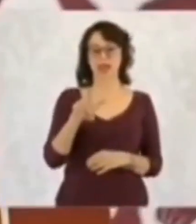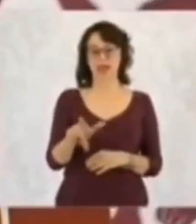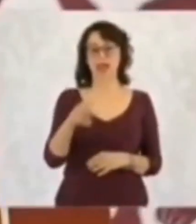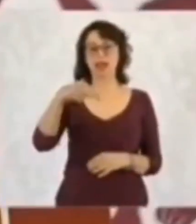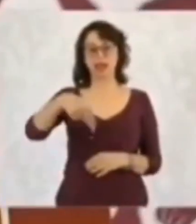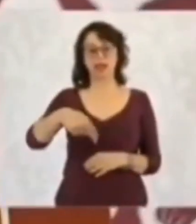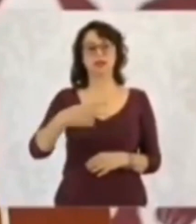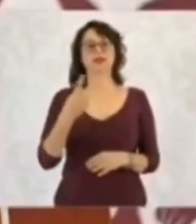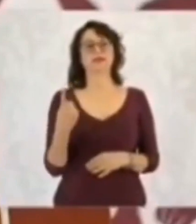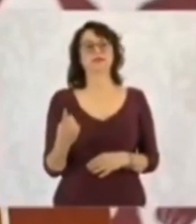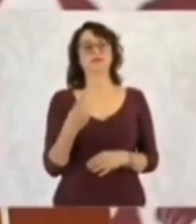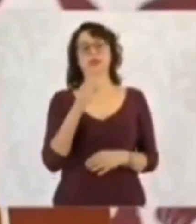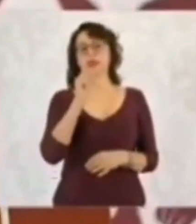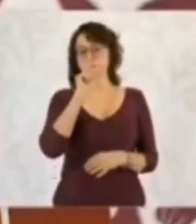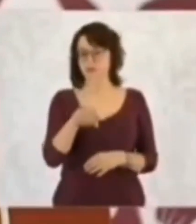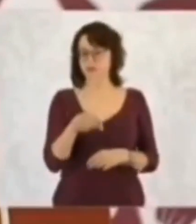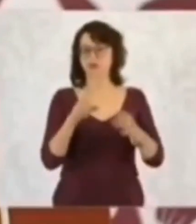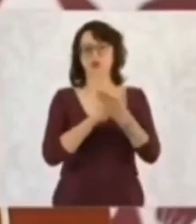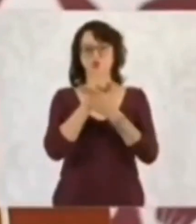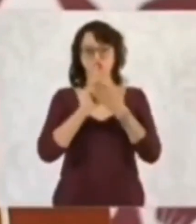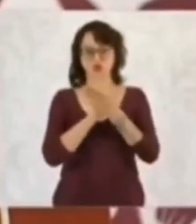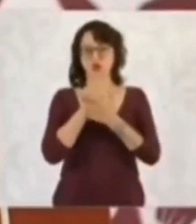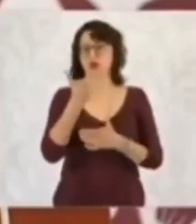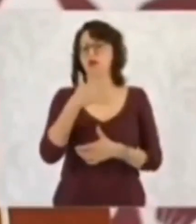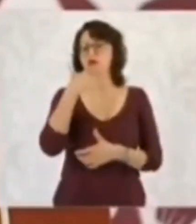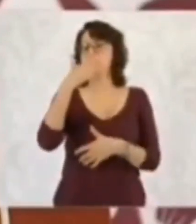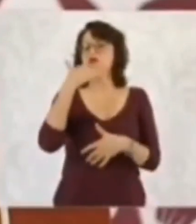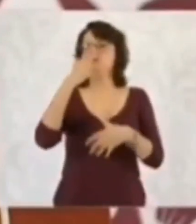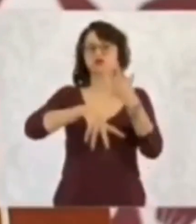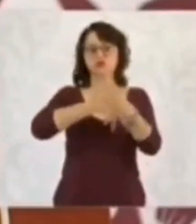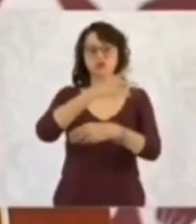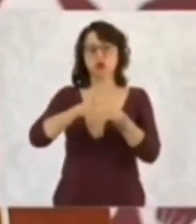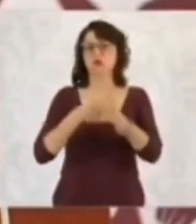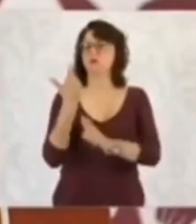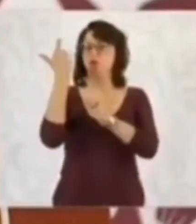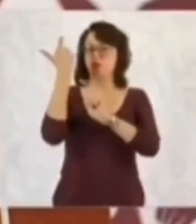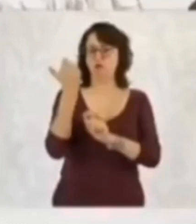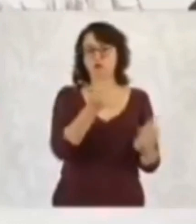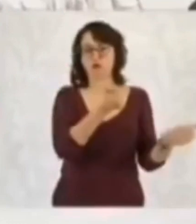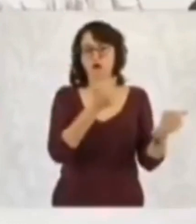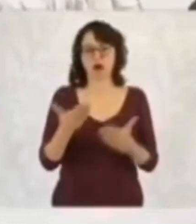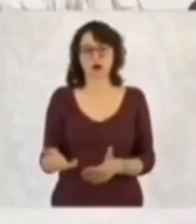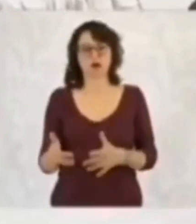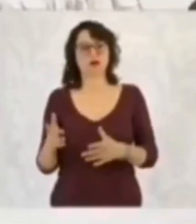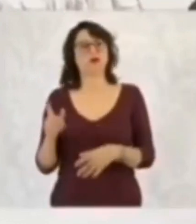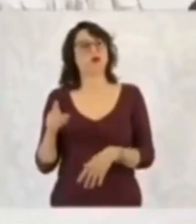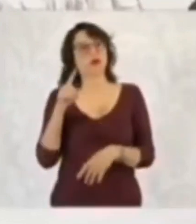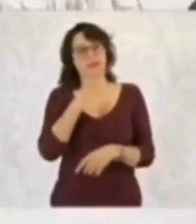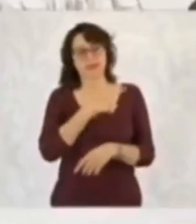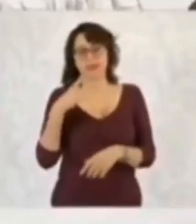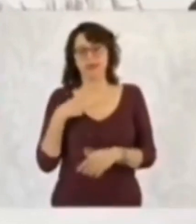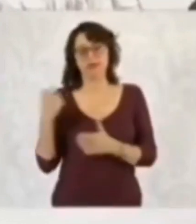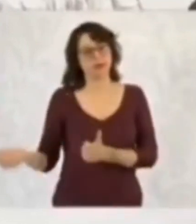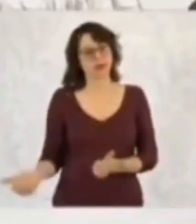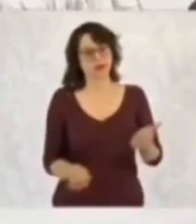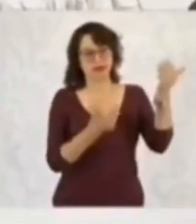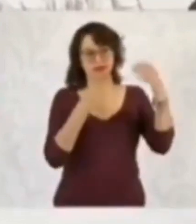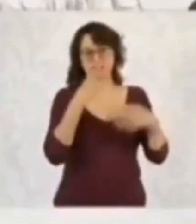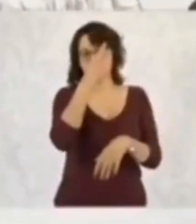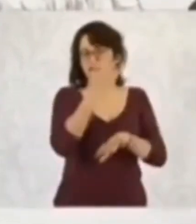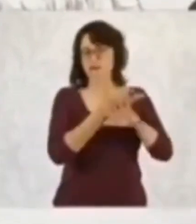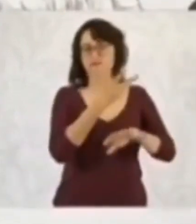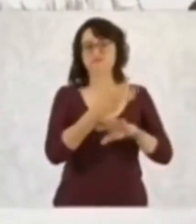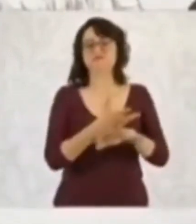delitos de asociación delictuosa contra la salud, lavado de dinero e introducción de armas de fuego. Su proceso fue pospuesto en